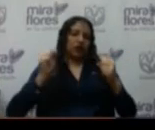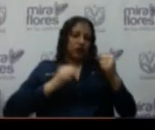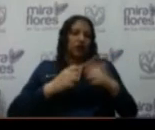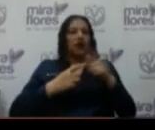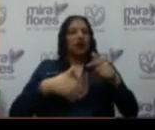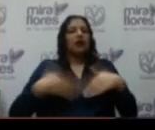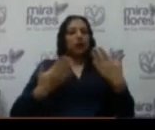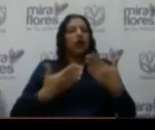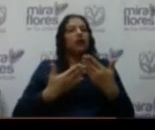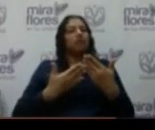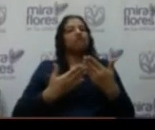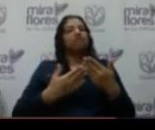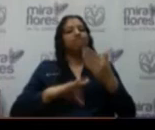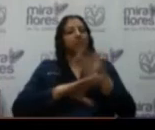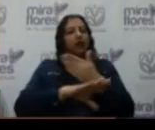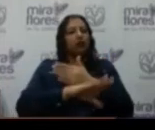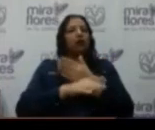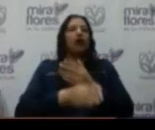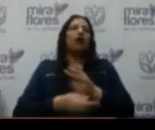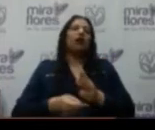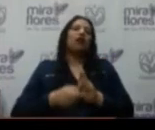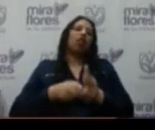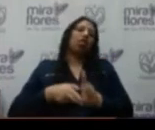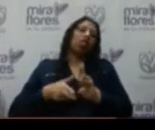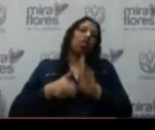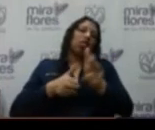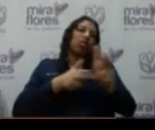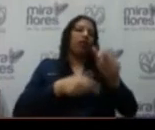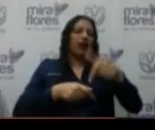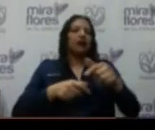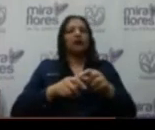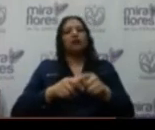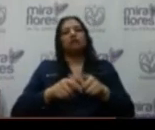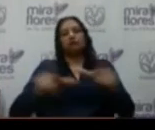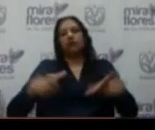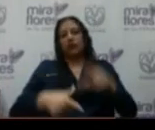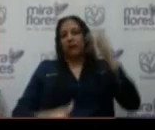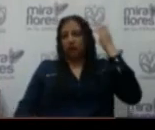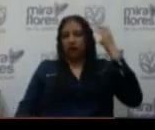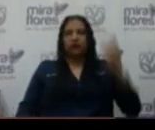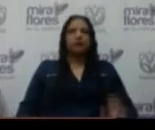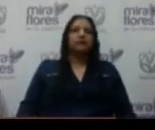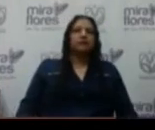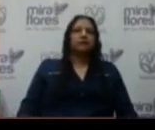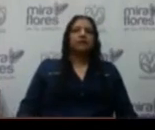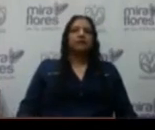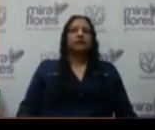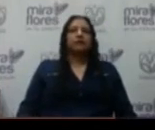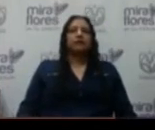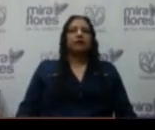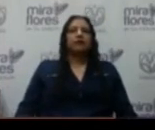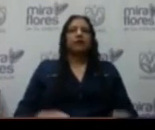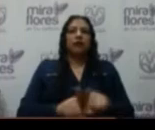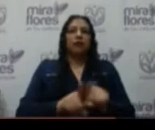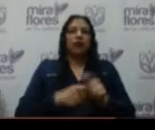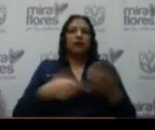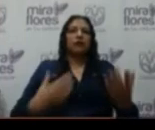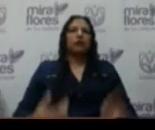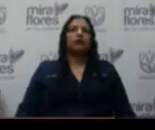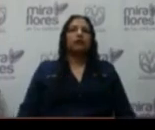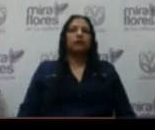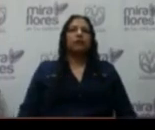aliviar significativamente el tráfico en nuestro distrito. También nos encontramos en un proceso de selección